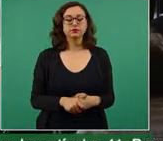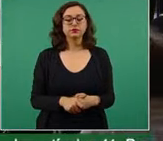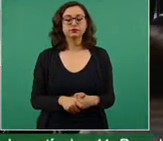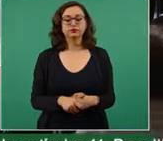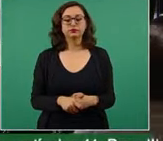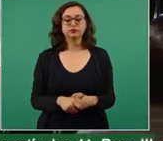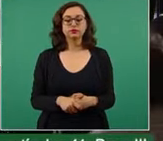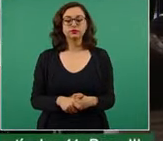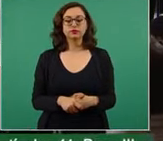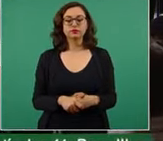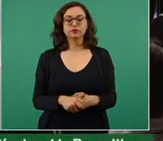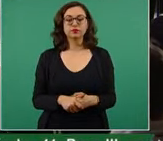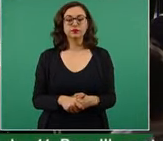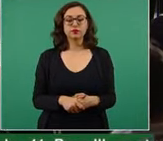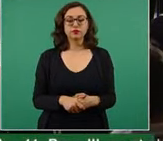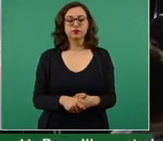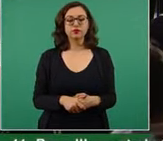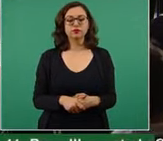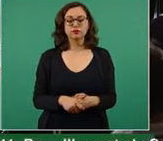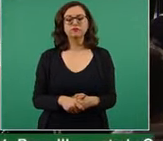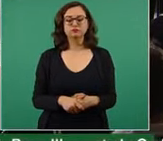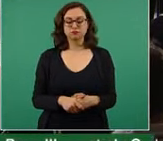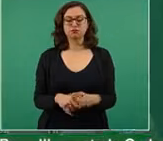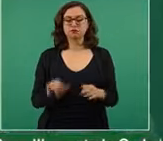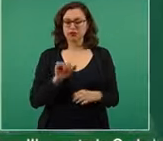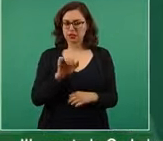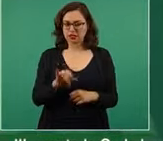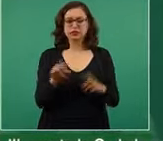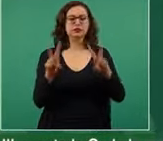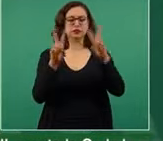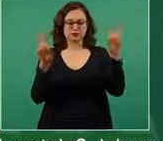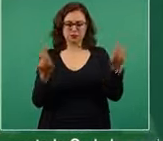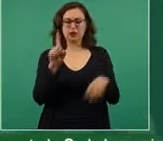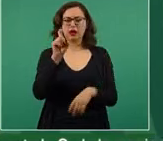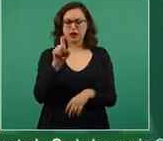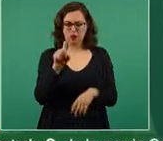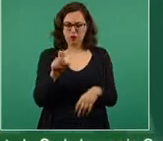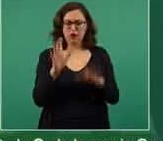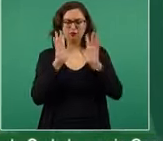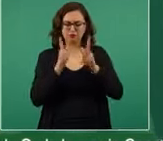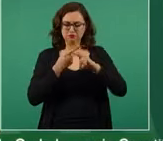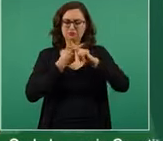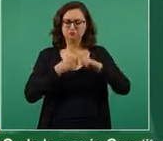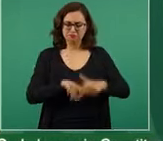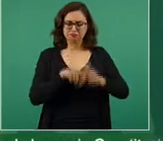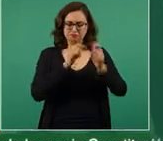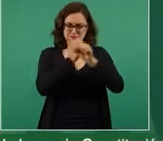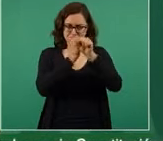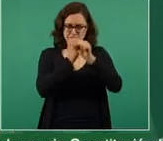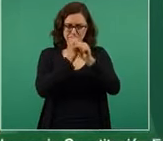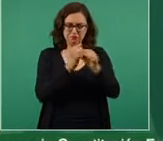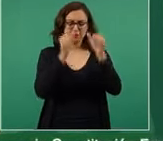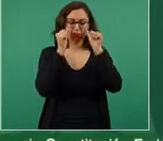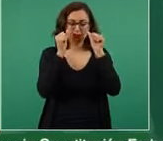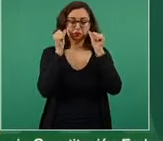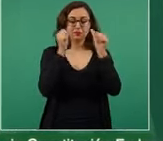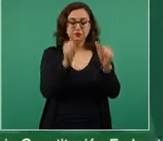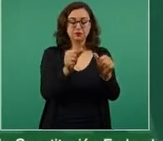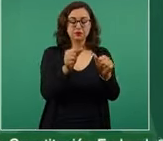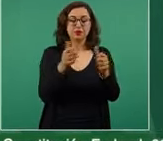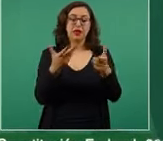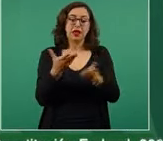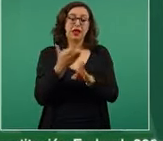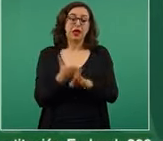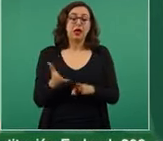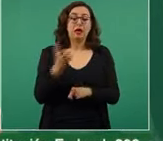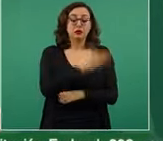lo del agua se está atendiendo, ya no es la misma política